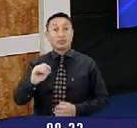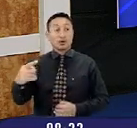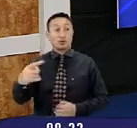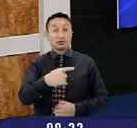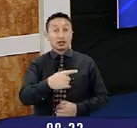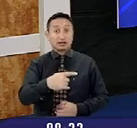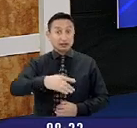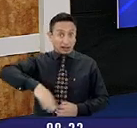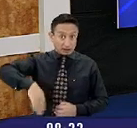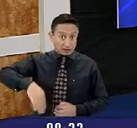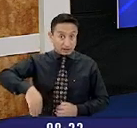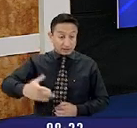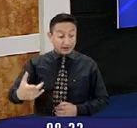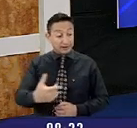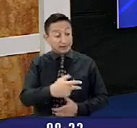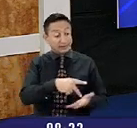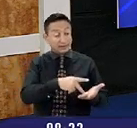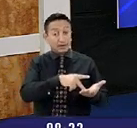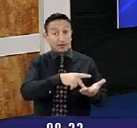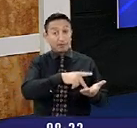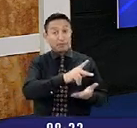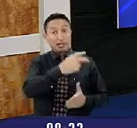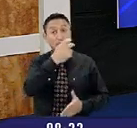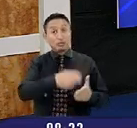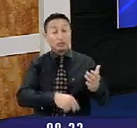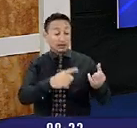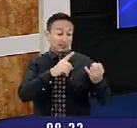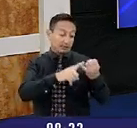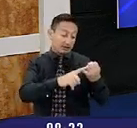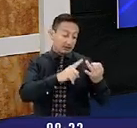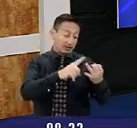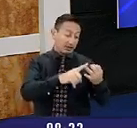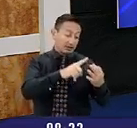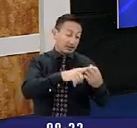a tiempo, billetito toca por la multa de acá, el de acá, el de acá y el de acá.